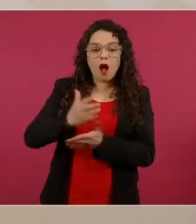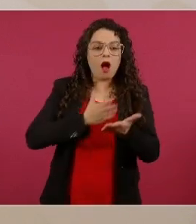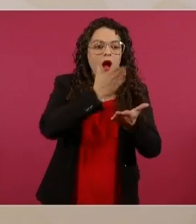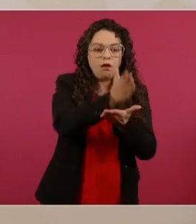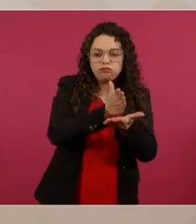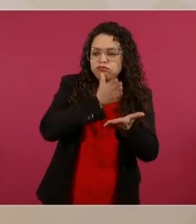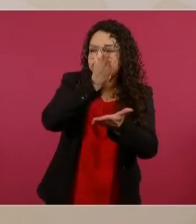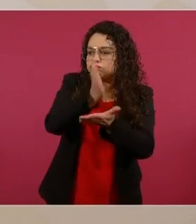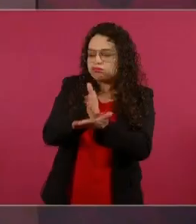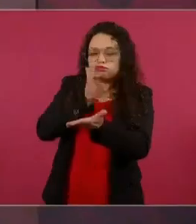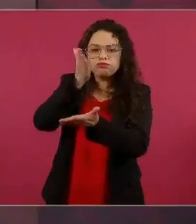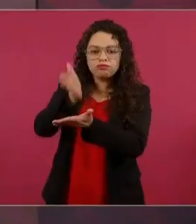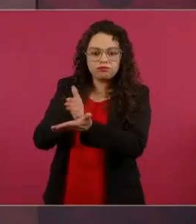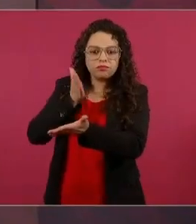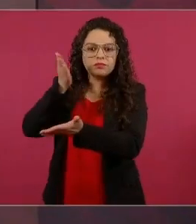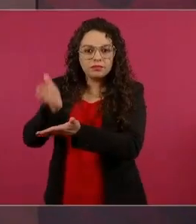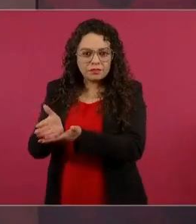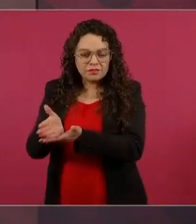épocas